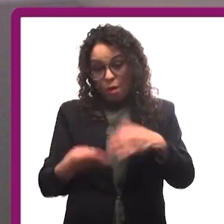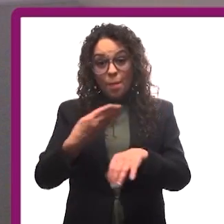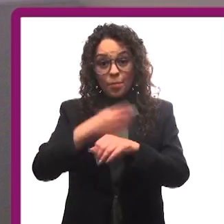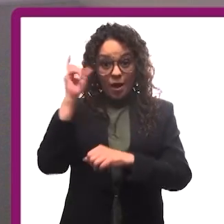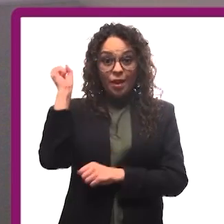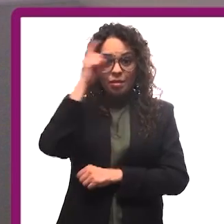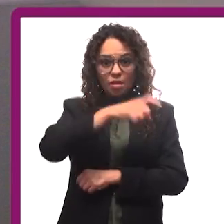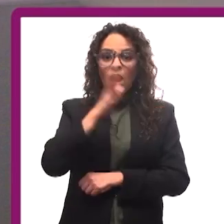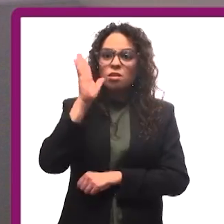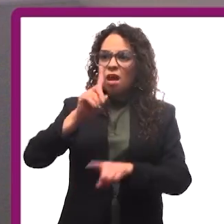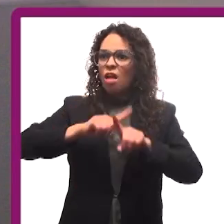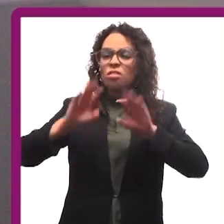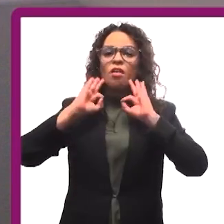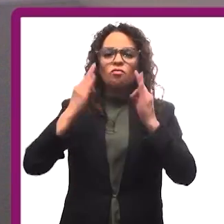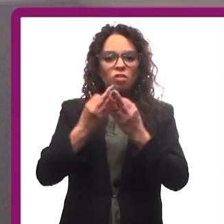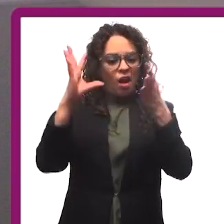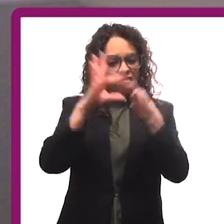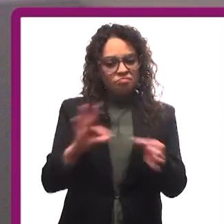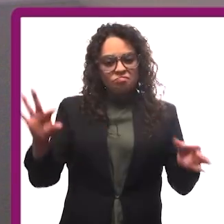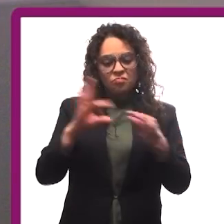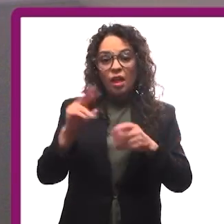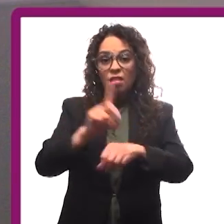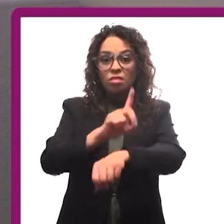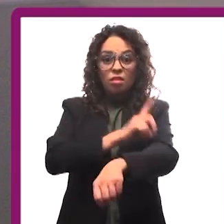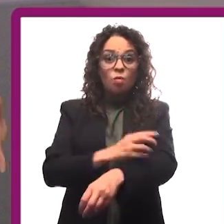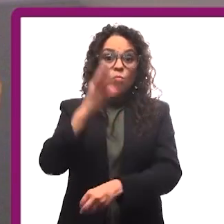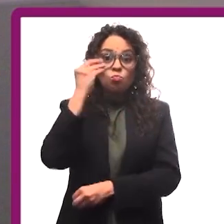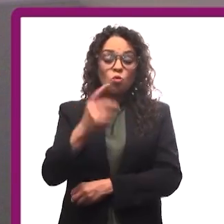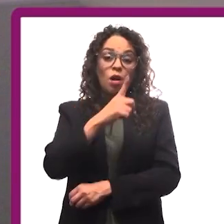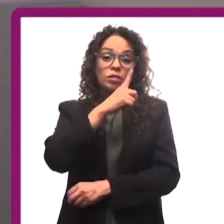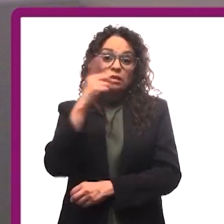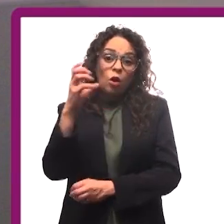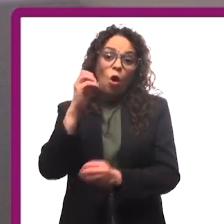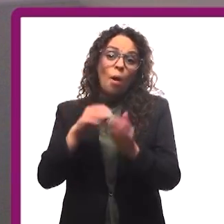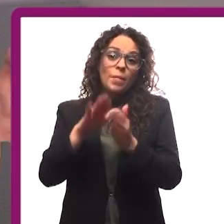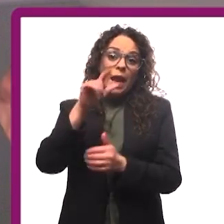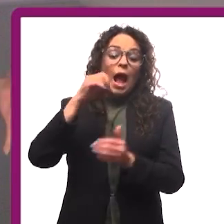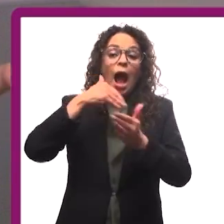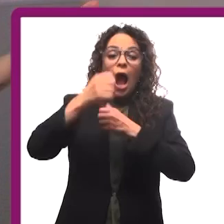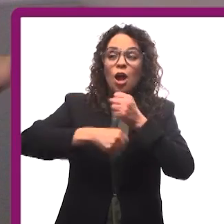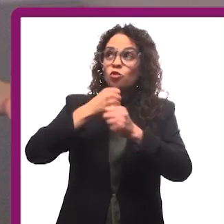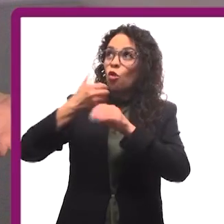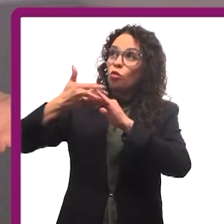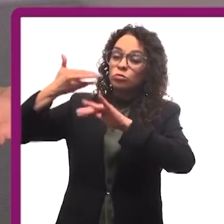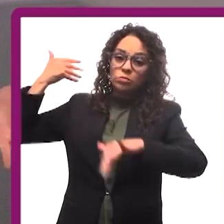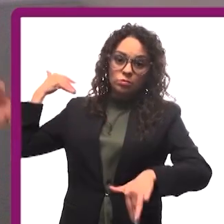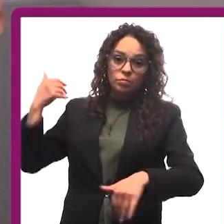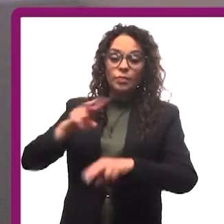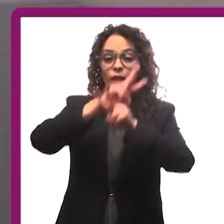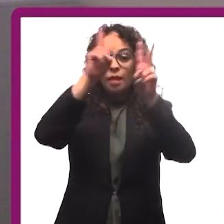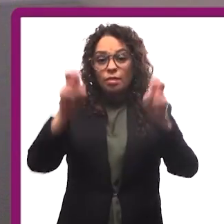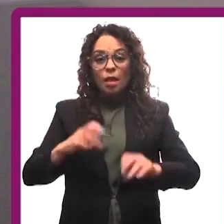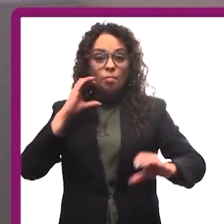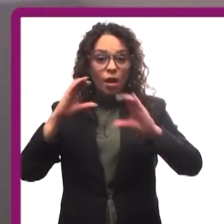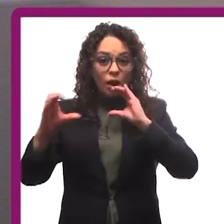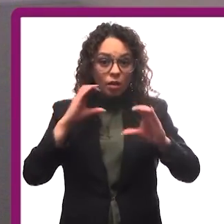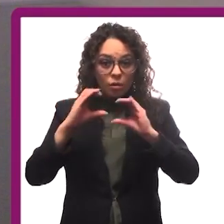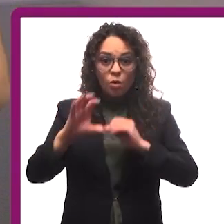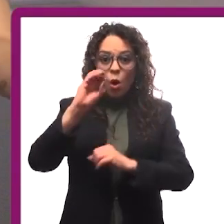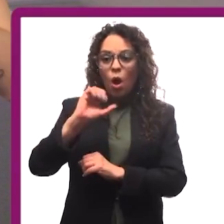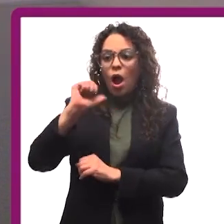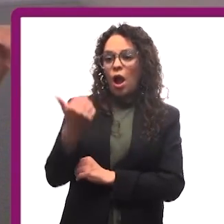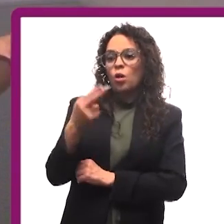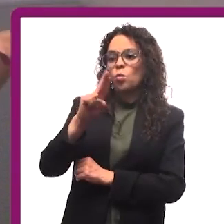de muchas maneras y desde hace cientos de años. Recuerden que la teoría matemática de la comunicación o de aguja